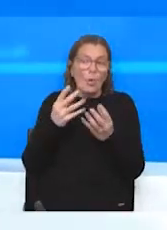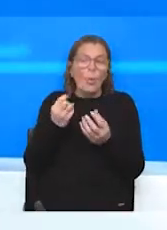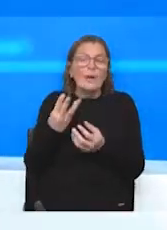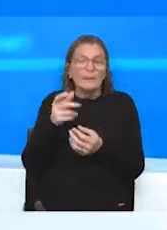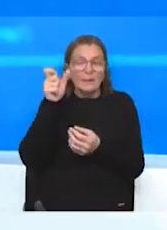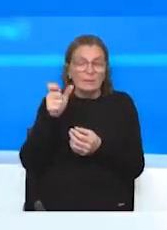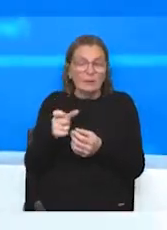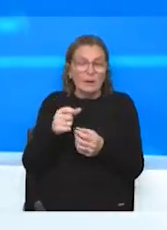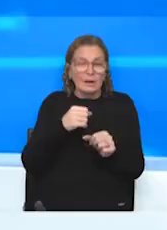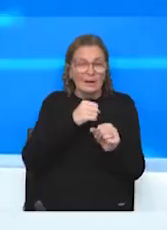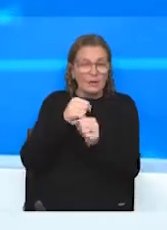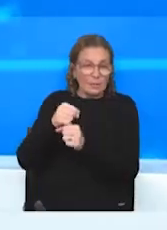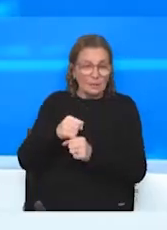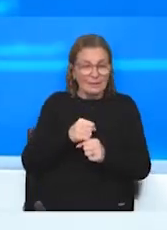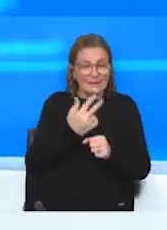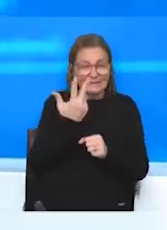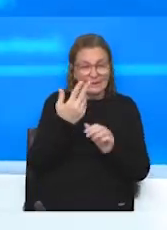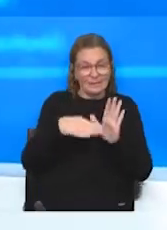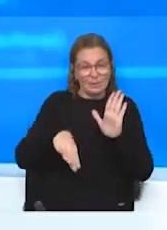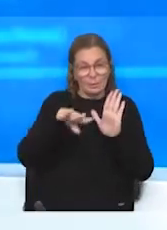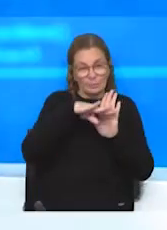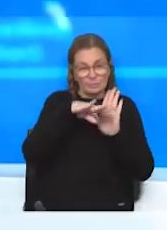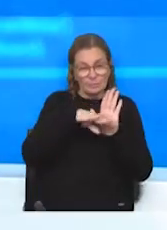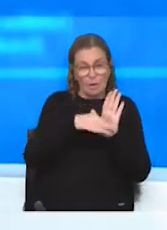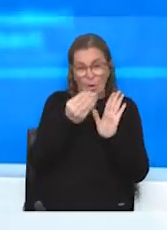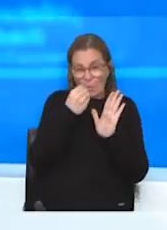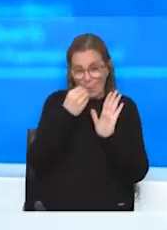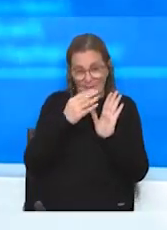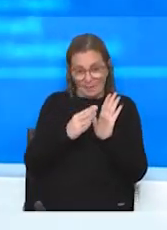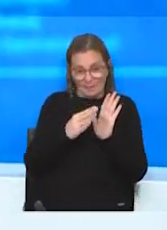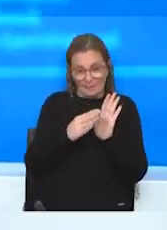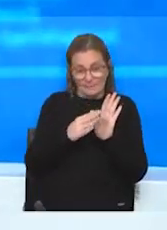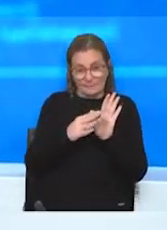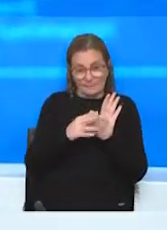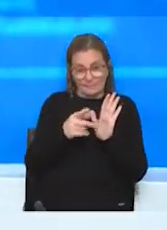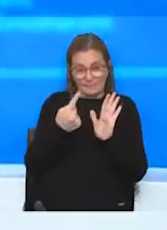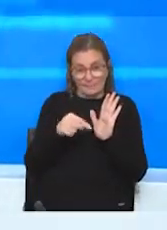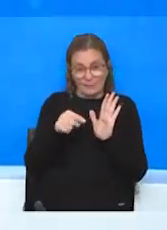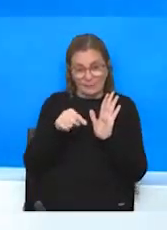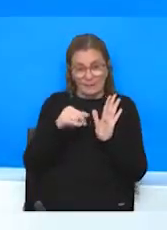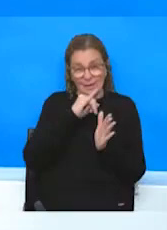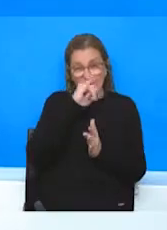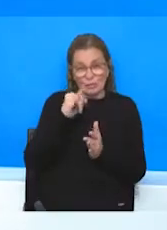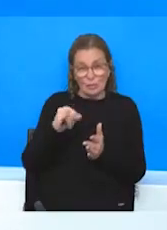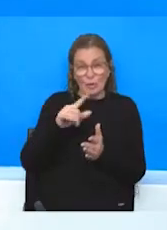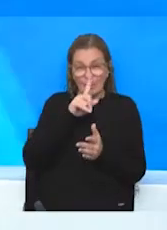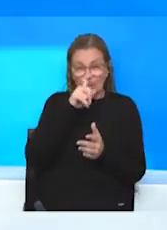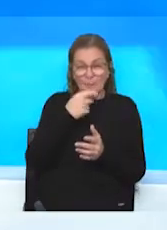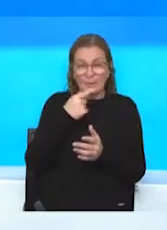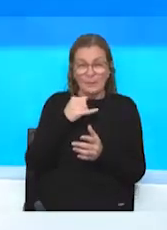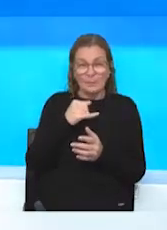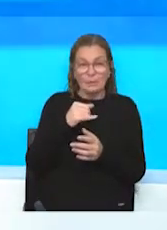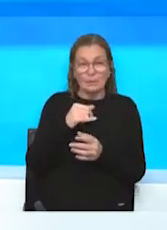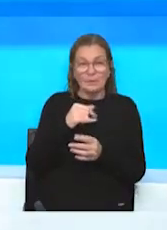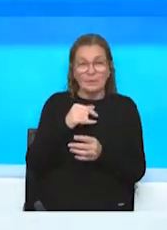olla popular figura En tercer lugar en cuanto fuente de alimentación no digo en esta zona por de Montevideo la zona